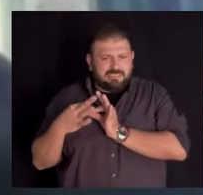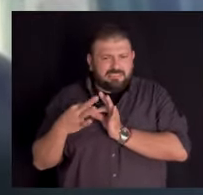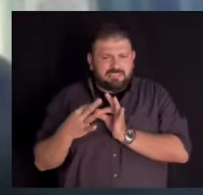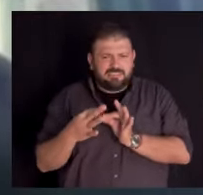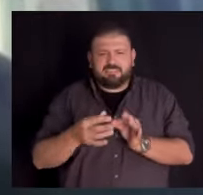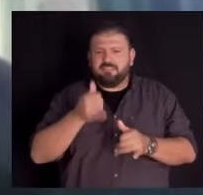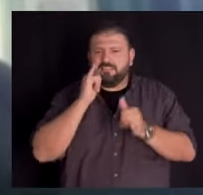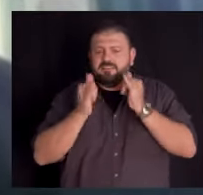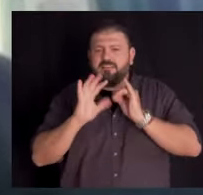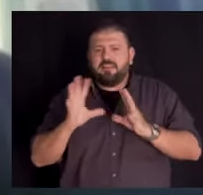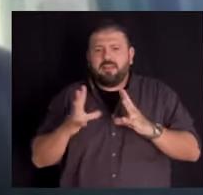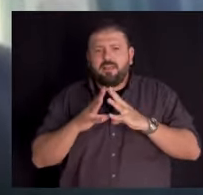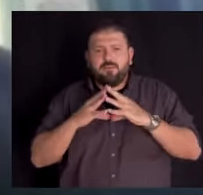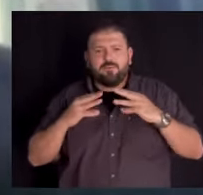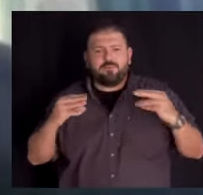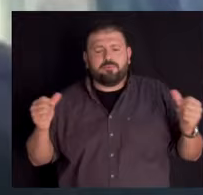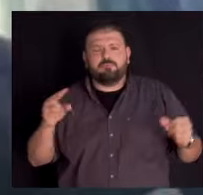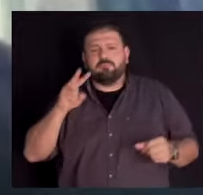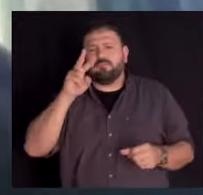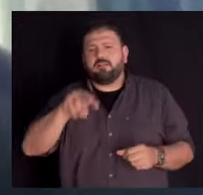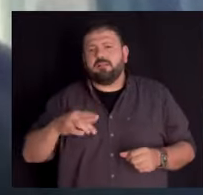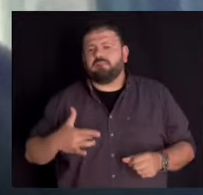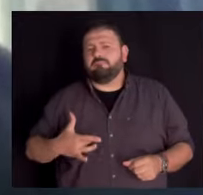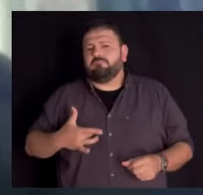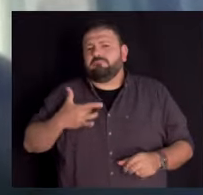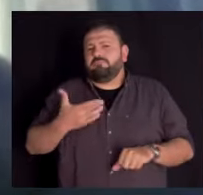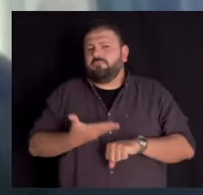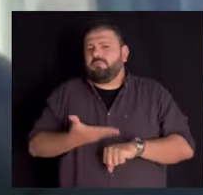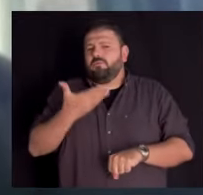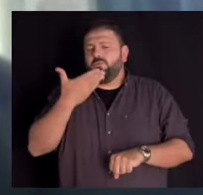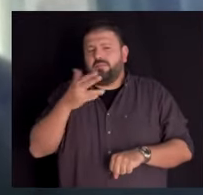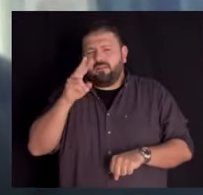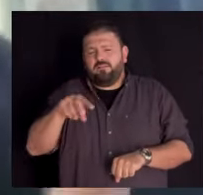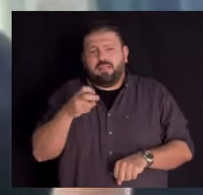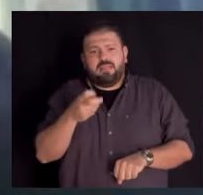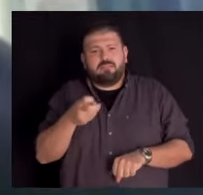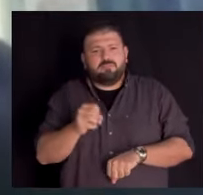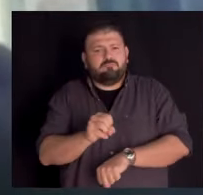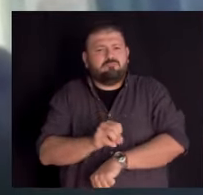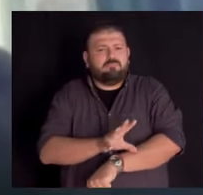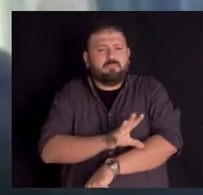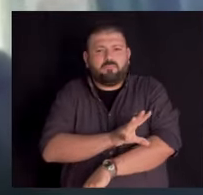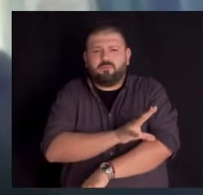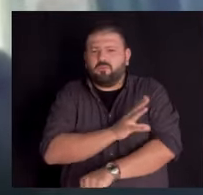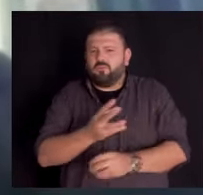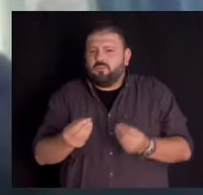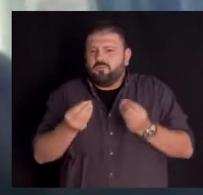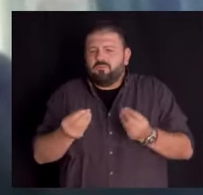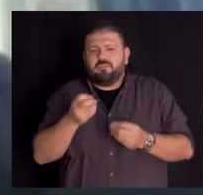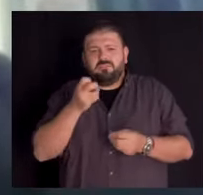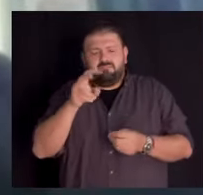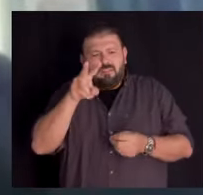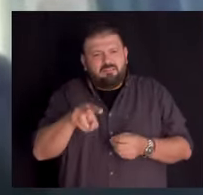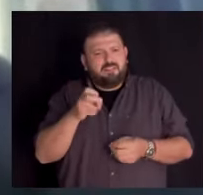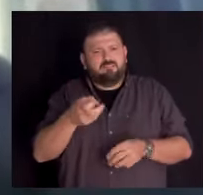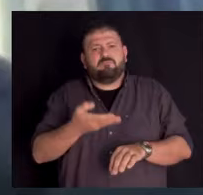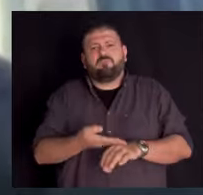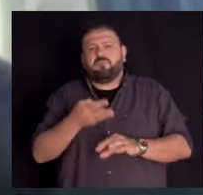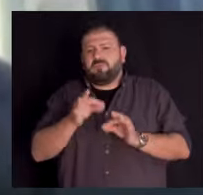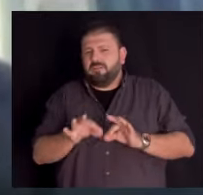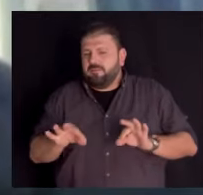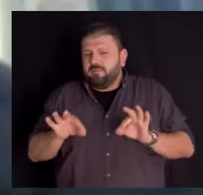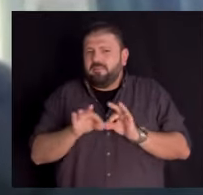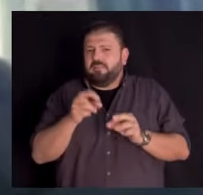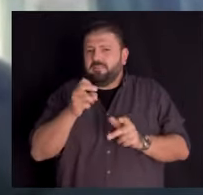colitis, estreñimiento y demás. Y bueno, eso nos emocionó muchísimo, fue lo que nos hizo quedarnos, por eso es muy importante tomar el producto,